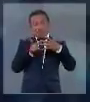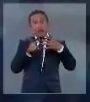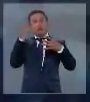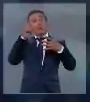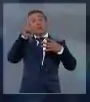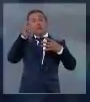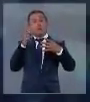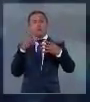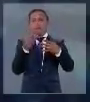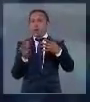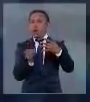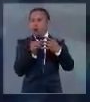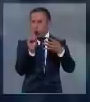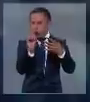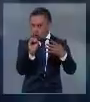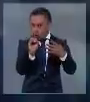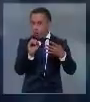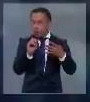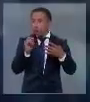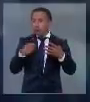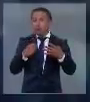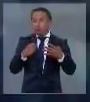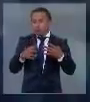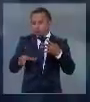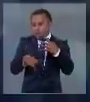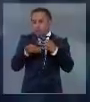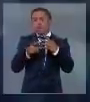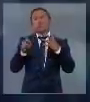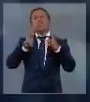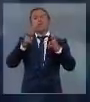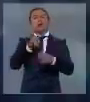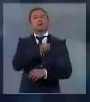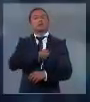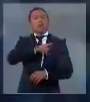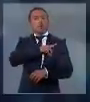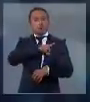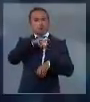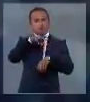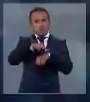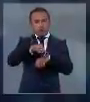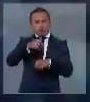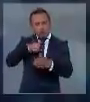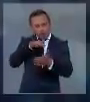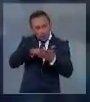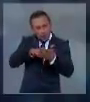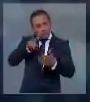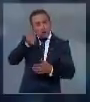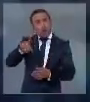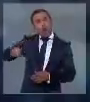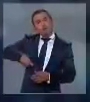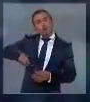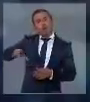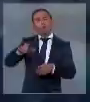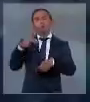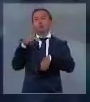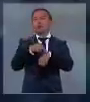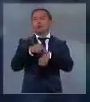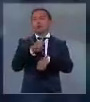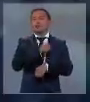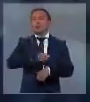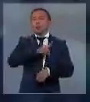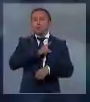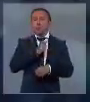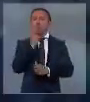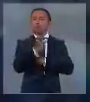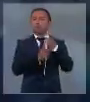incluido, es el tema de la salud. Leía, candidatos, que el gasto público en salud tiene un efecto redistributivo igualador